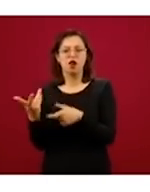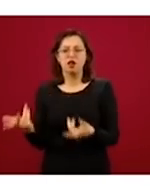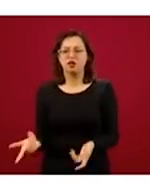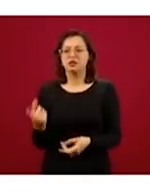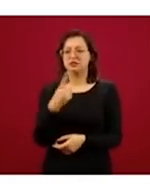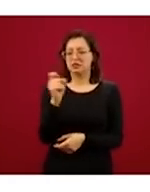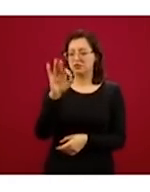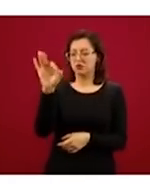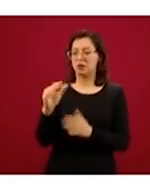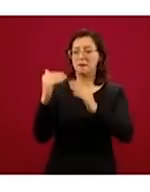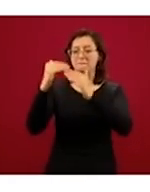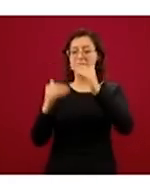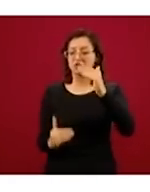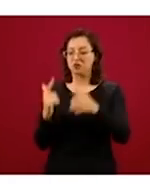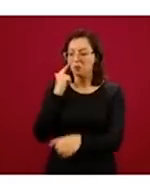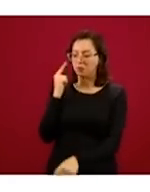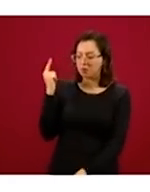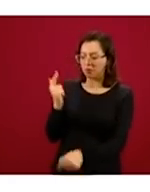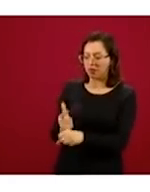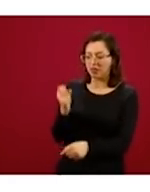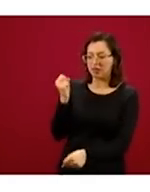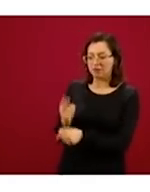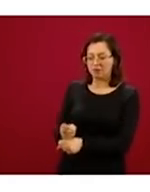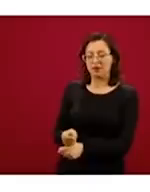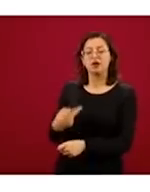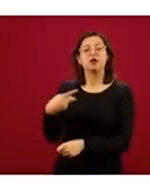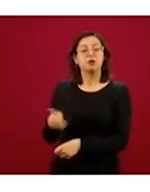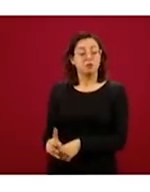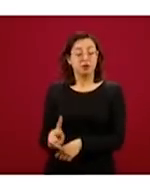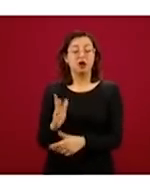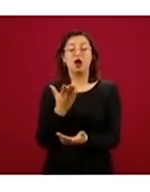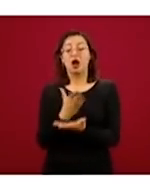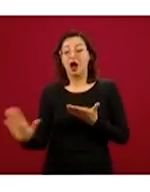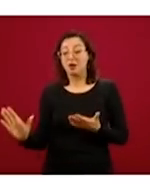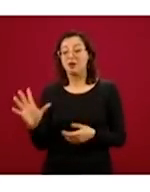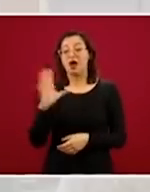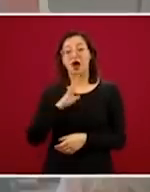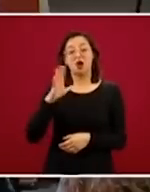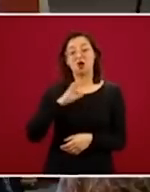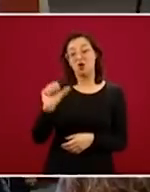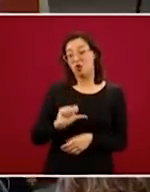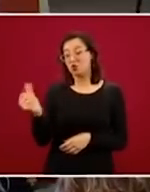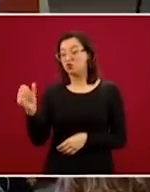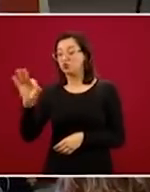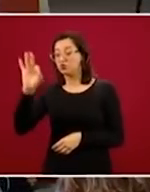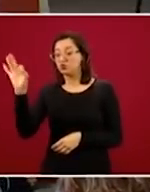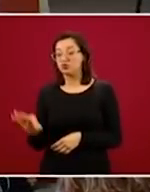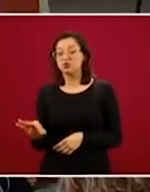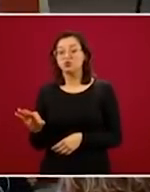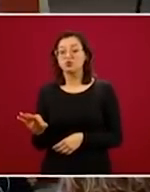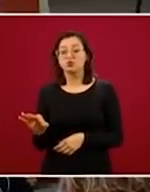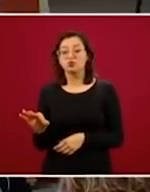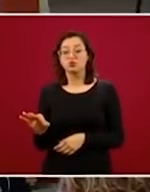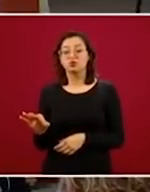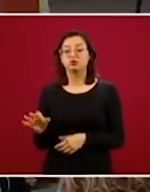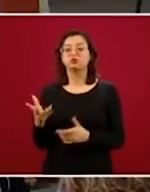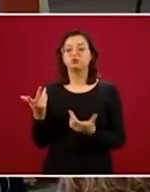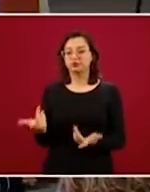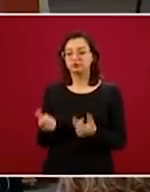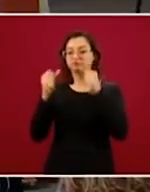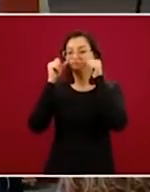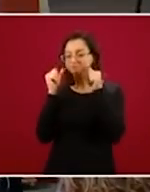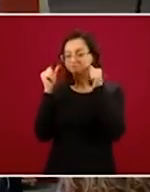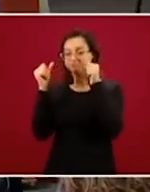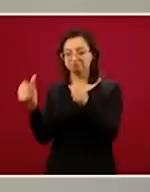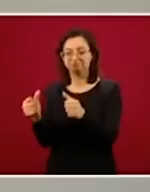cien por ciento que son detectadas pero además de ellas un porcentaje menor son atendidas o en